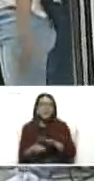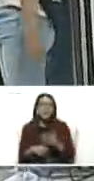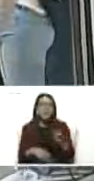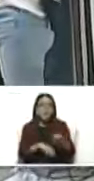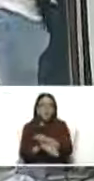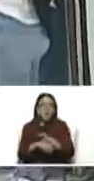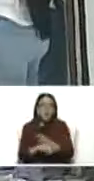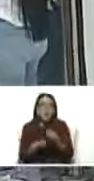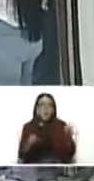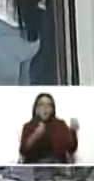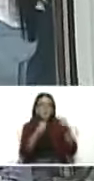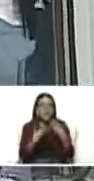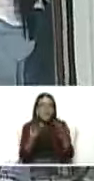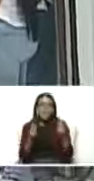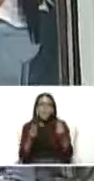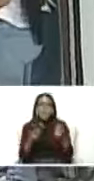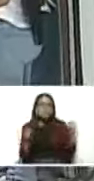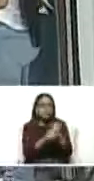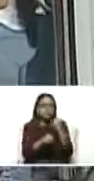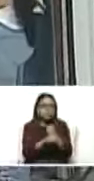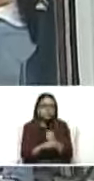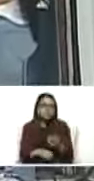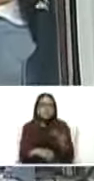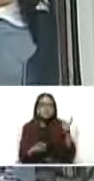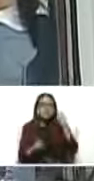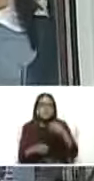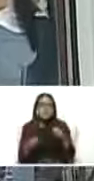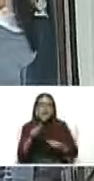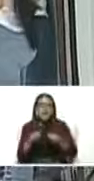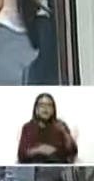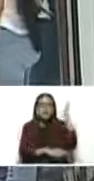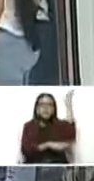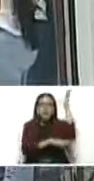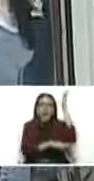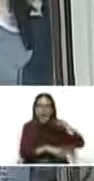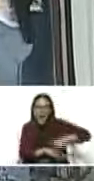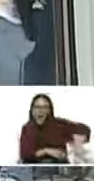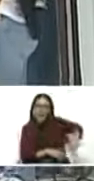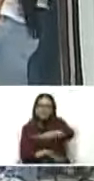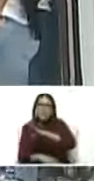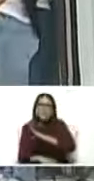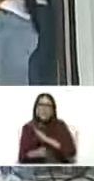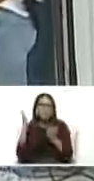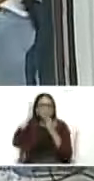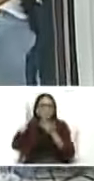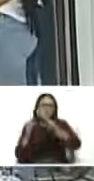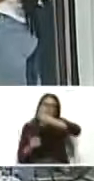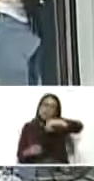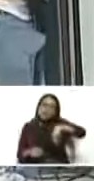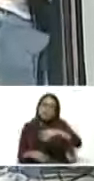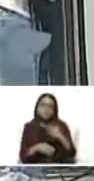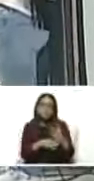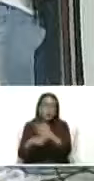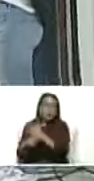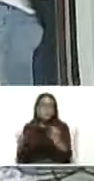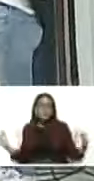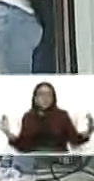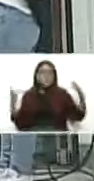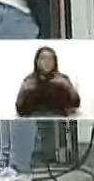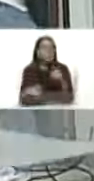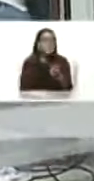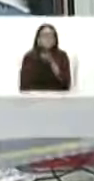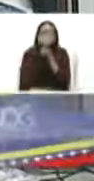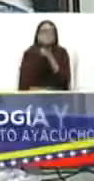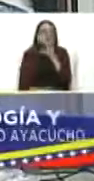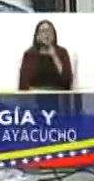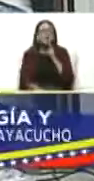la Plaza Indígena, que hace unos días fue entregado, que fue por el Consejo Federal de Gobierno. Muy hermoso, esa inversión. ¿Sí? Bellísimo, y eso es un, bueno, para